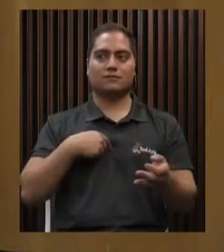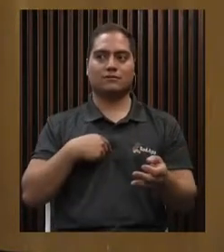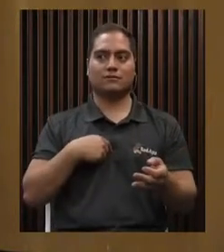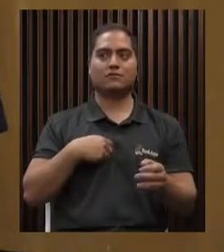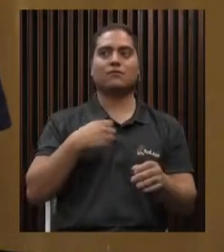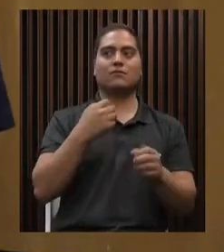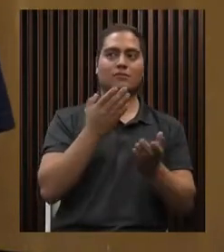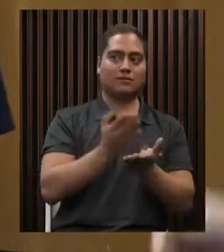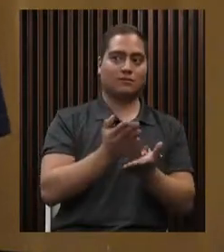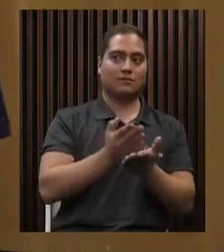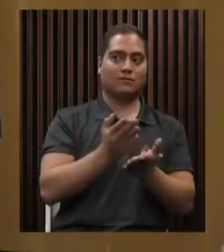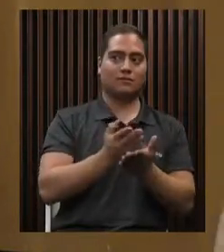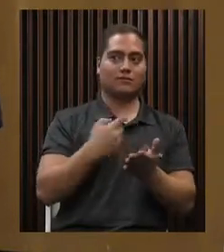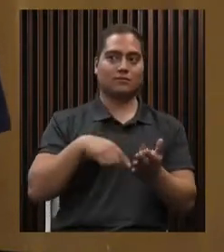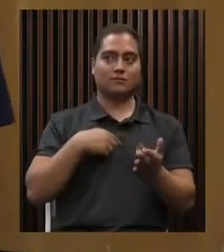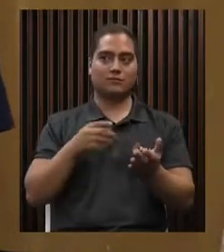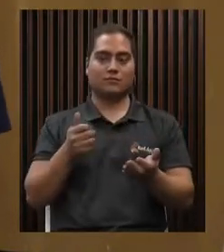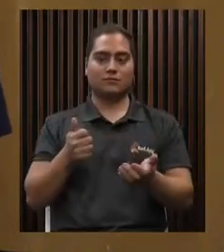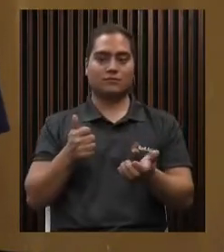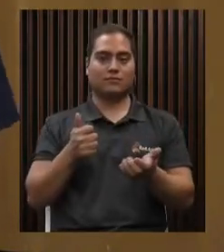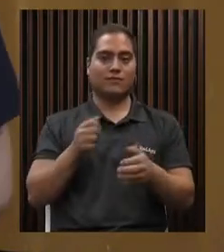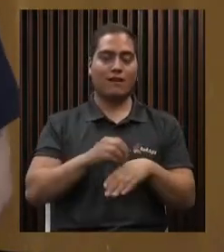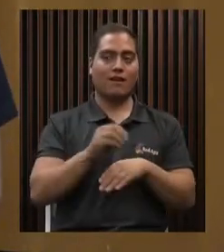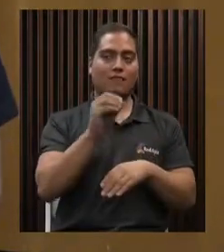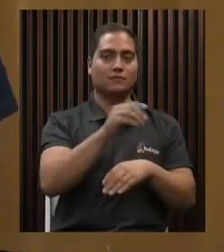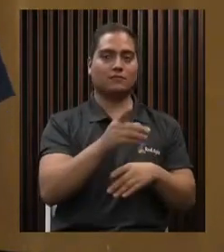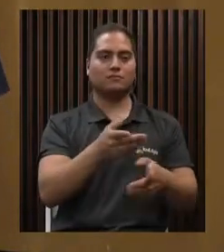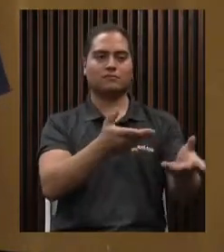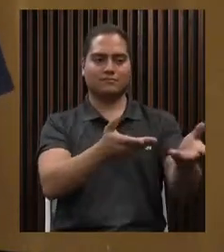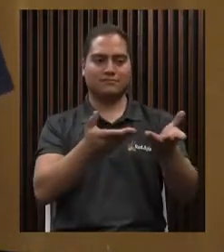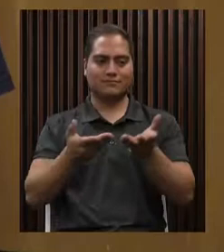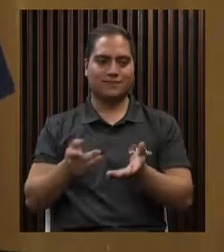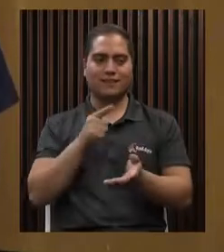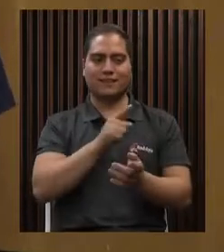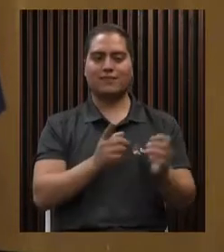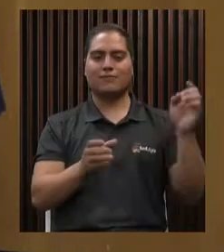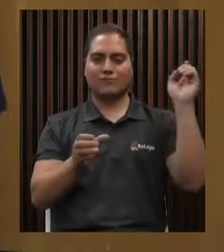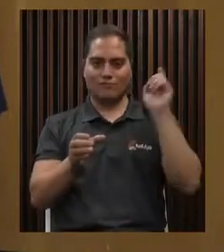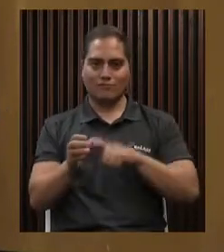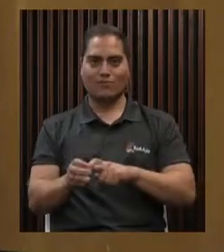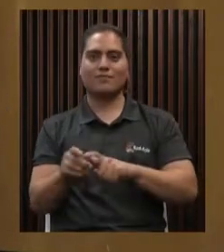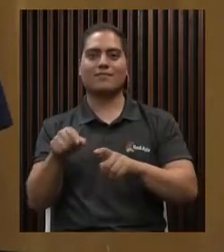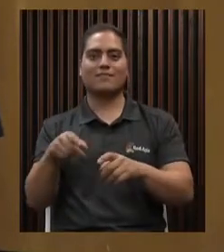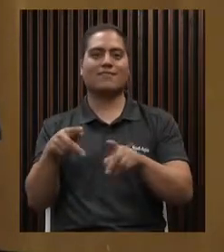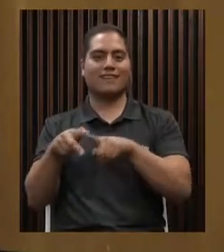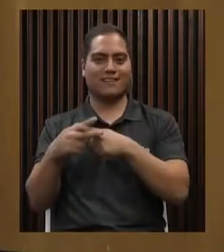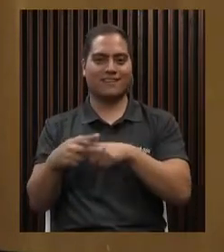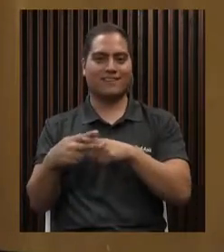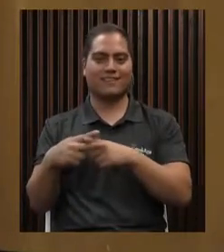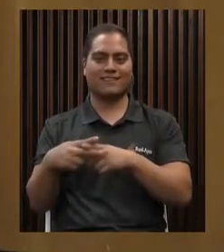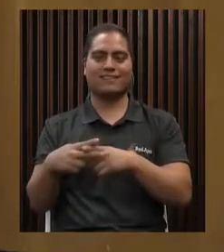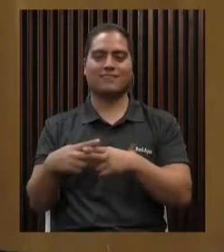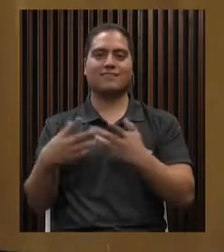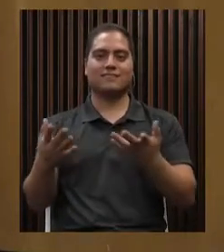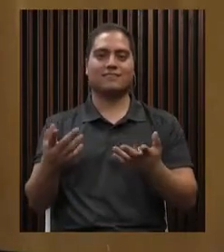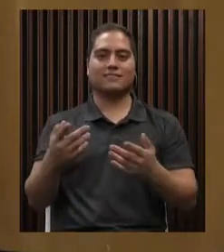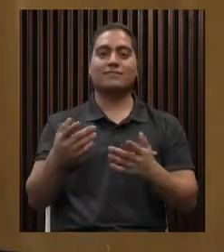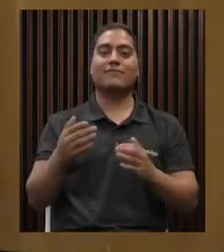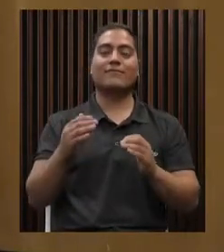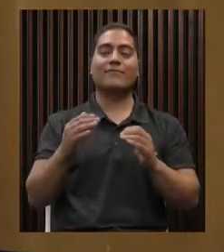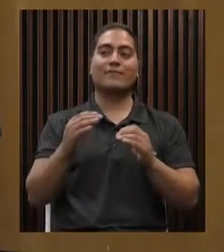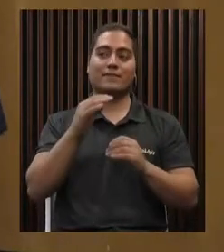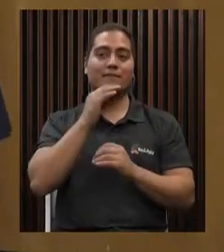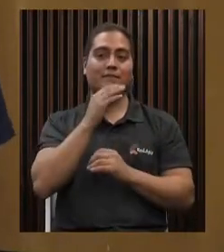enviamos, les enviamos una invitación para que fueran parte de estos talleres. Y además de aquello, se les